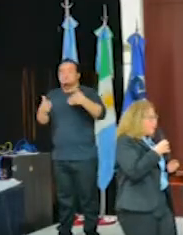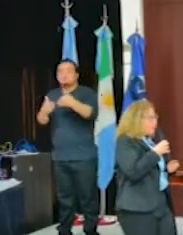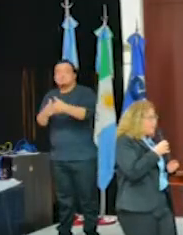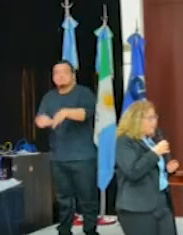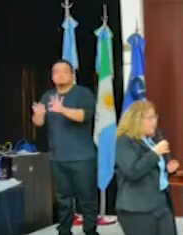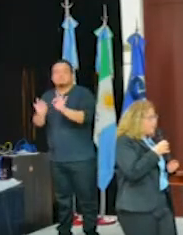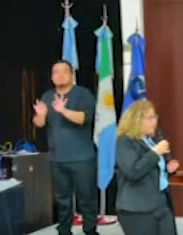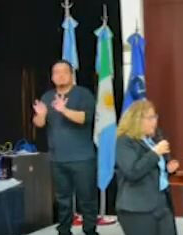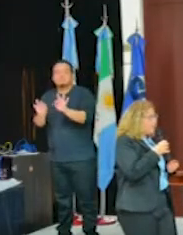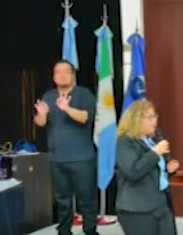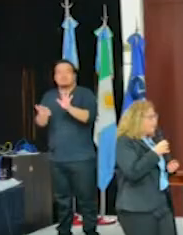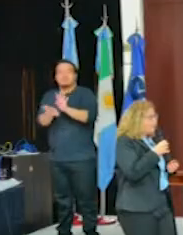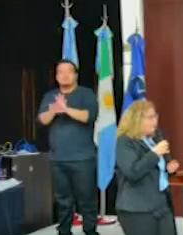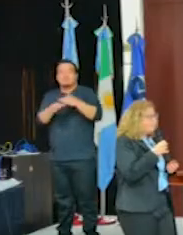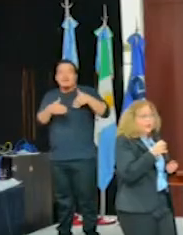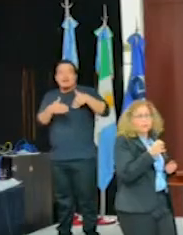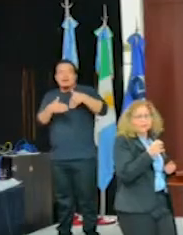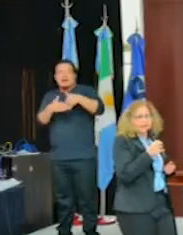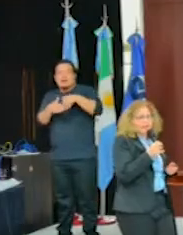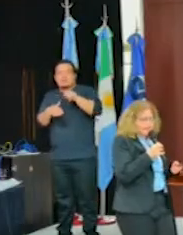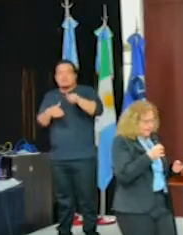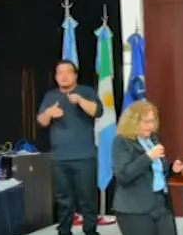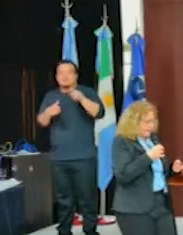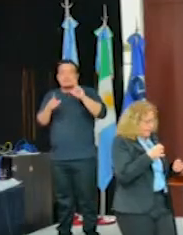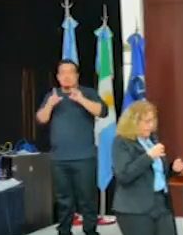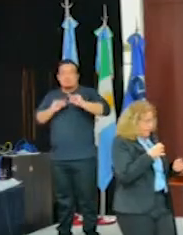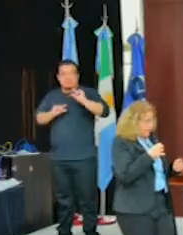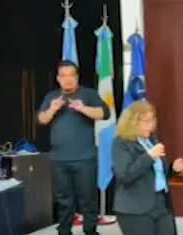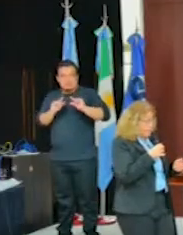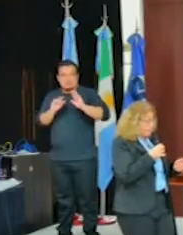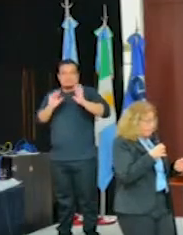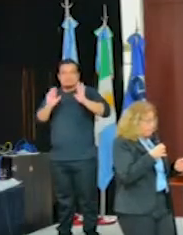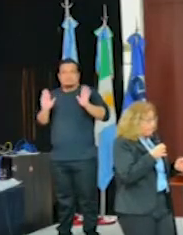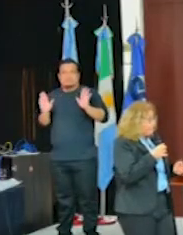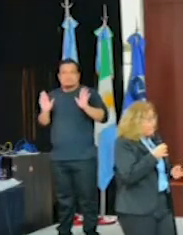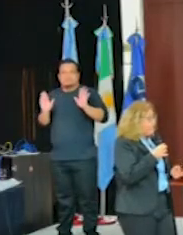Nos agradeció por permitirle despedirse, acompañarla y atenderla todos estos días.